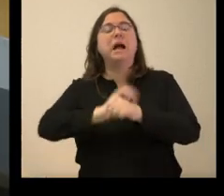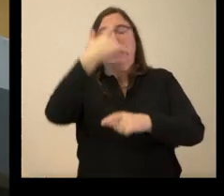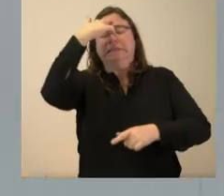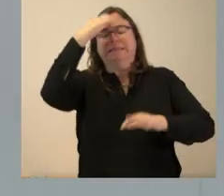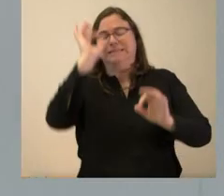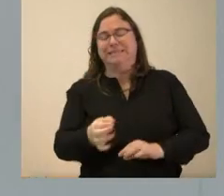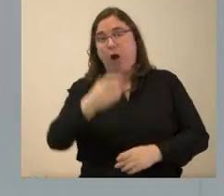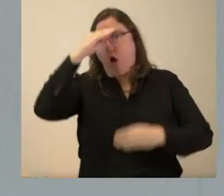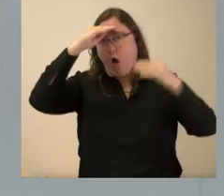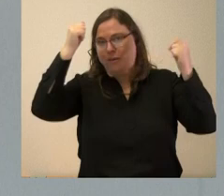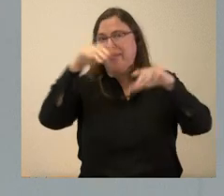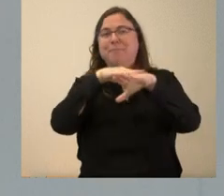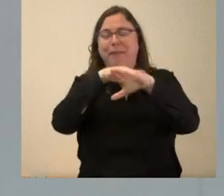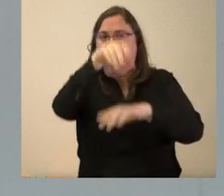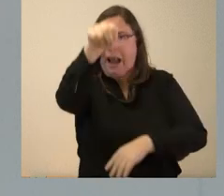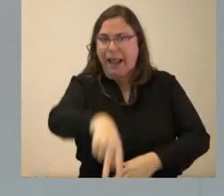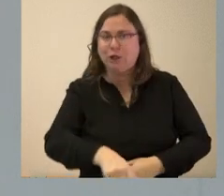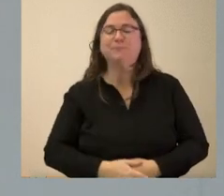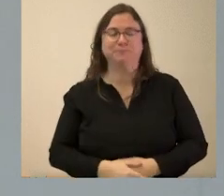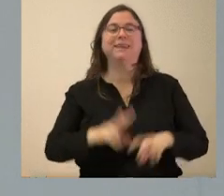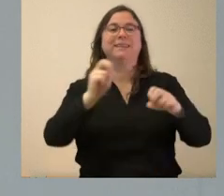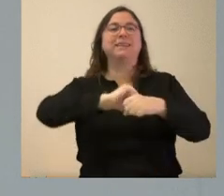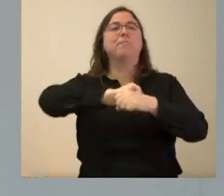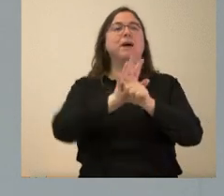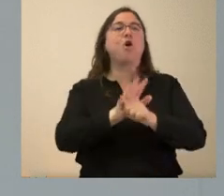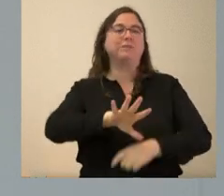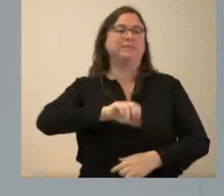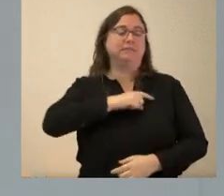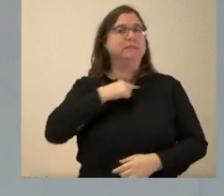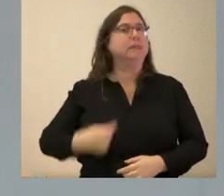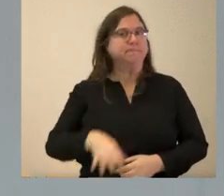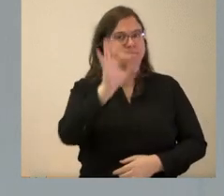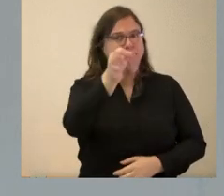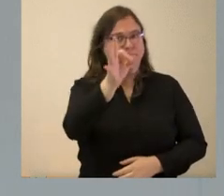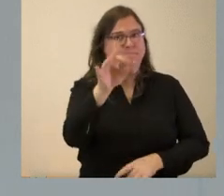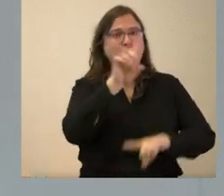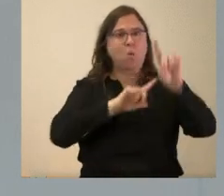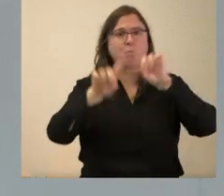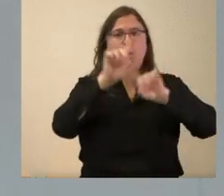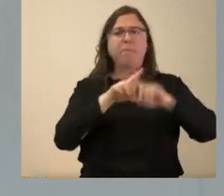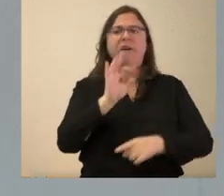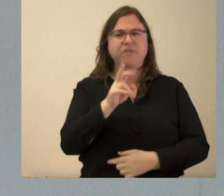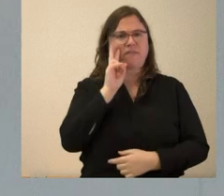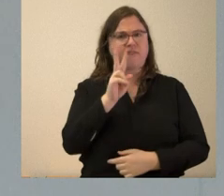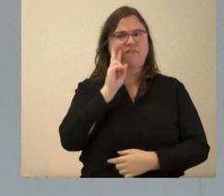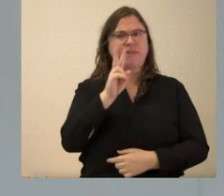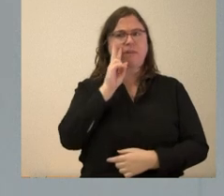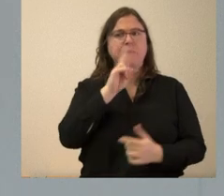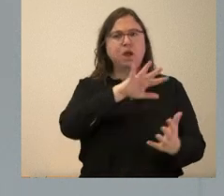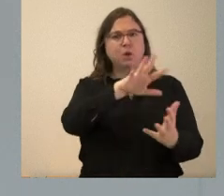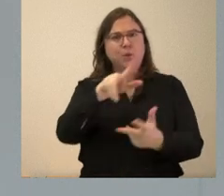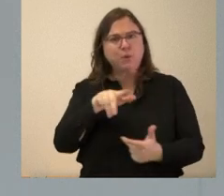me había olvidado cierto Tienes razón el tema de China es un elemento de preocupaciones verdad que estamos viendo noticias que vienen